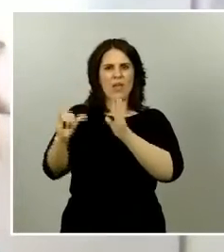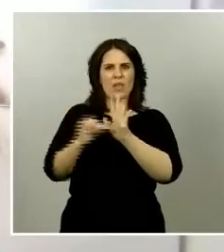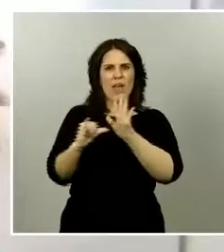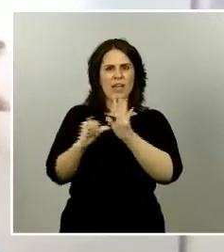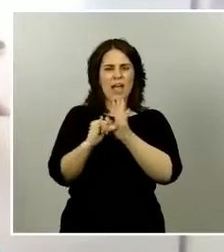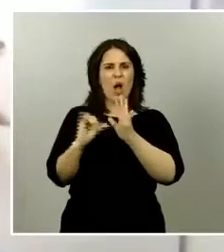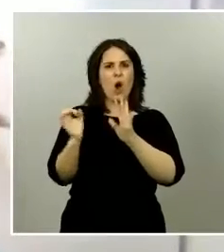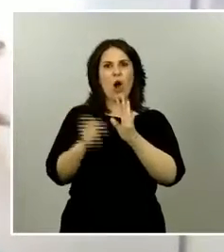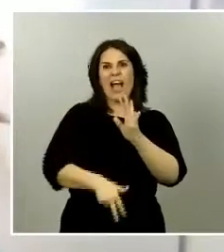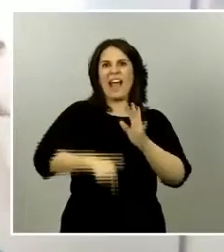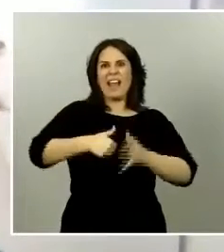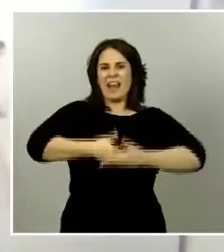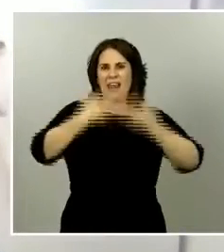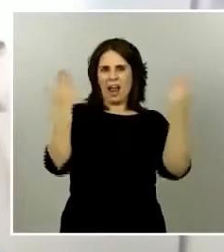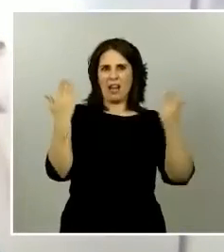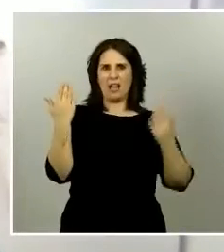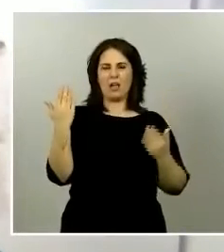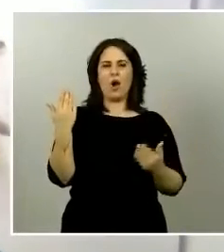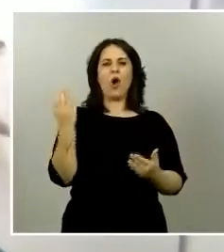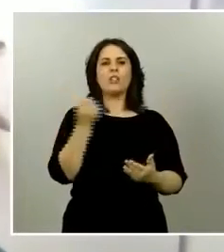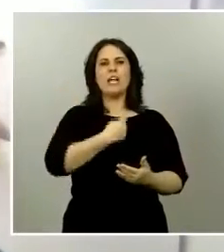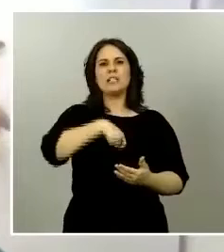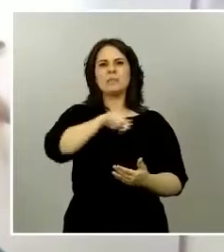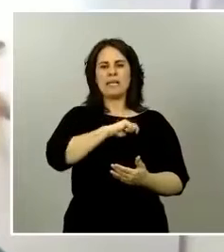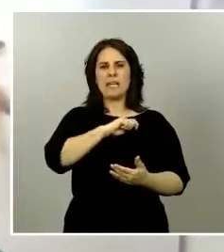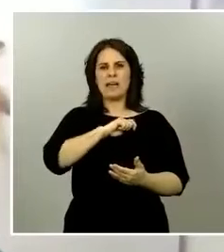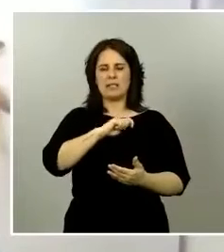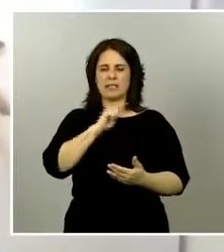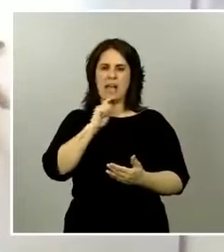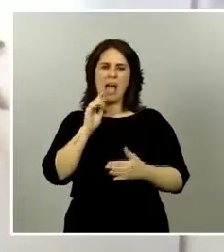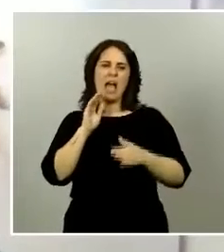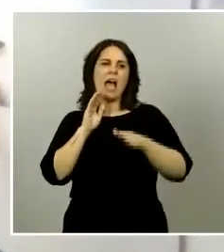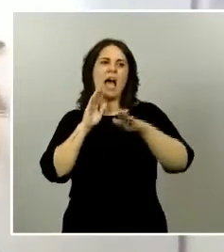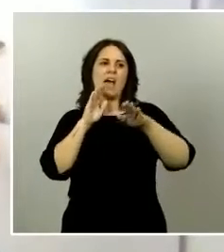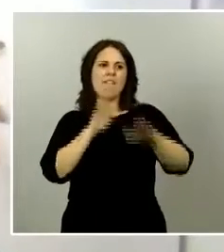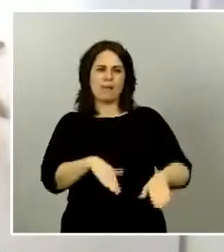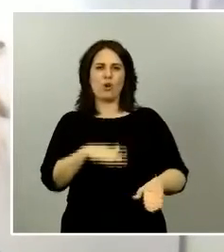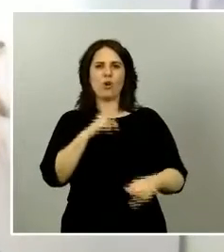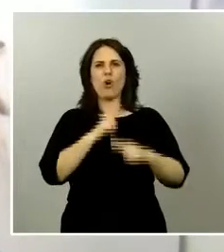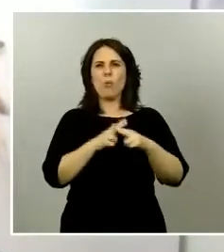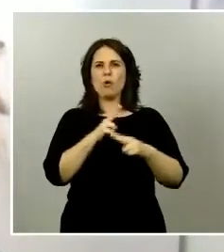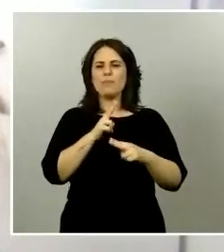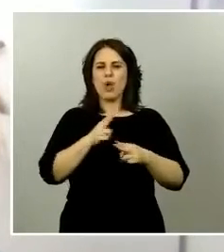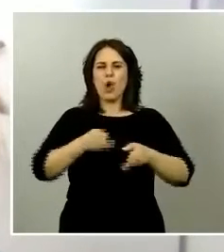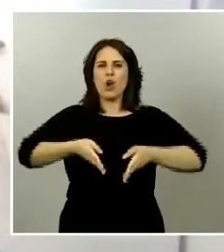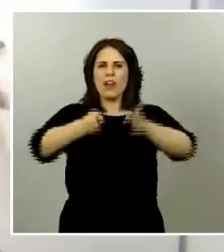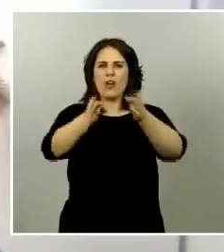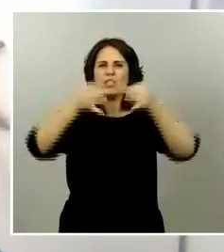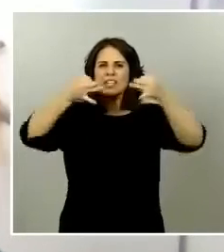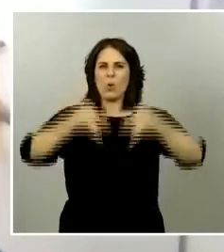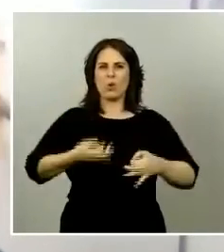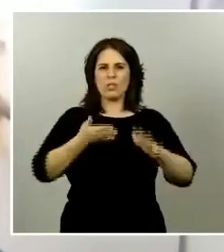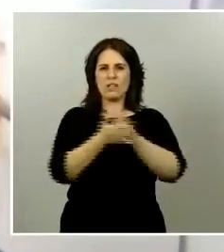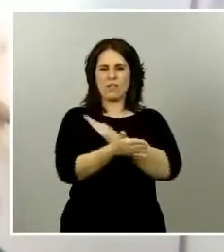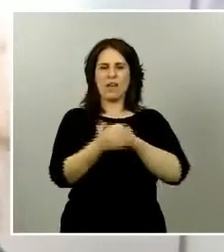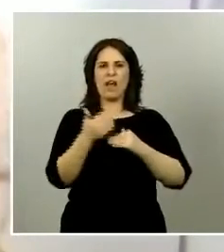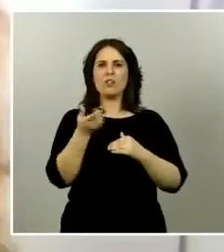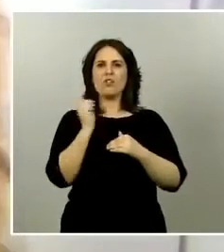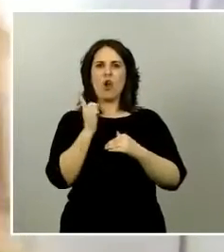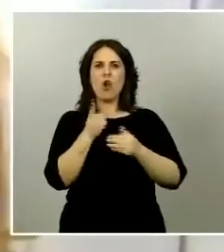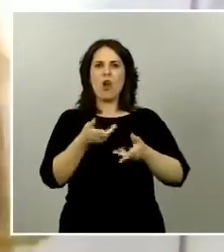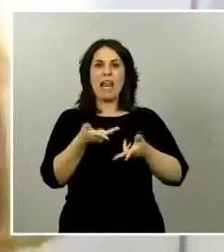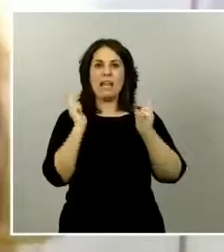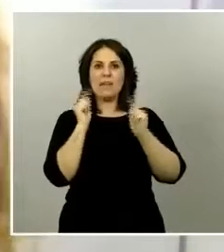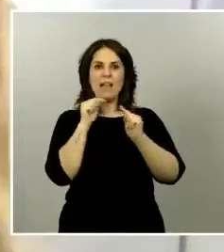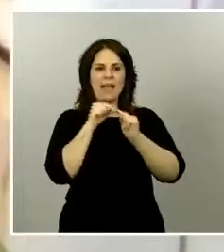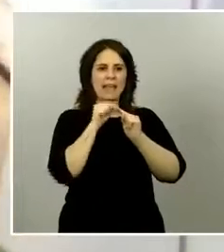de fronteras general, internacional, con terceros países, y si España está a favor de los corredores, o sería de los corredores seguros que se